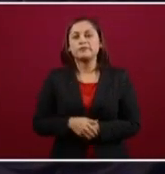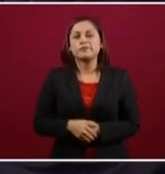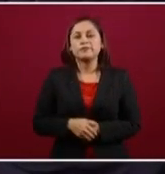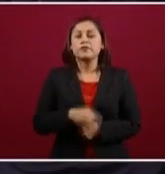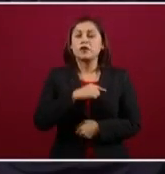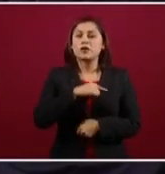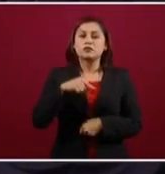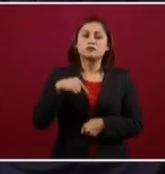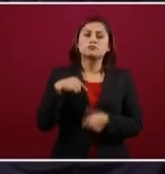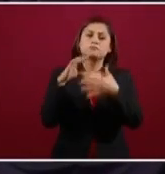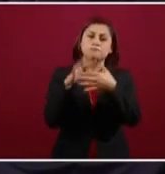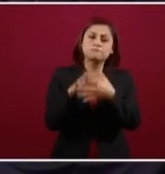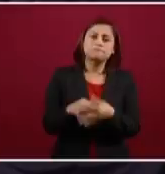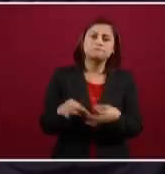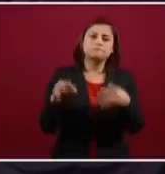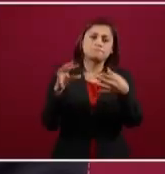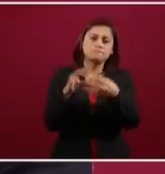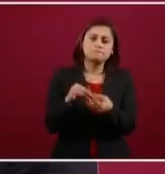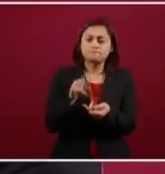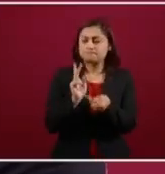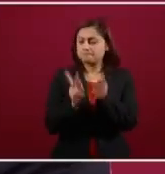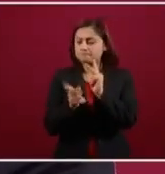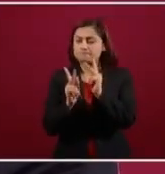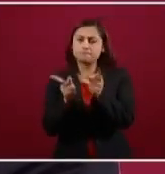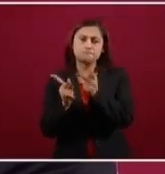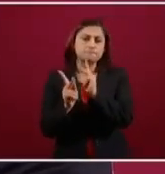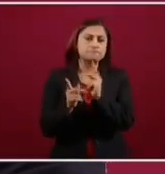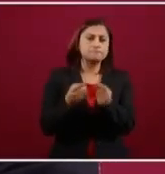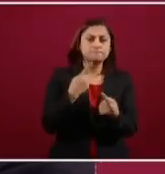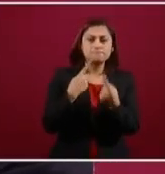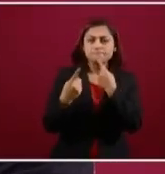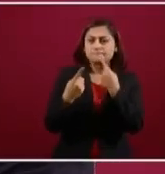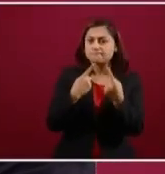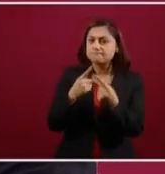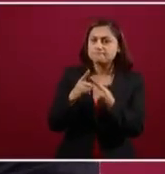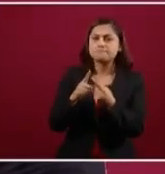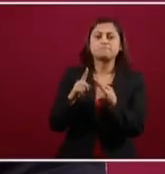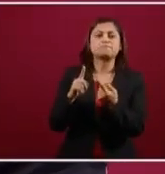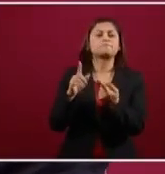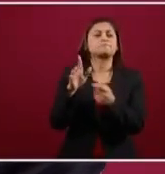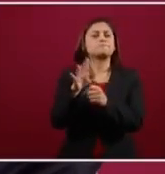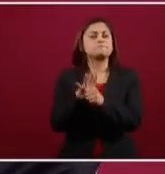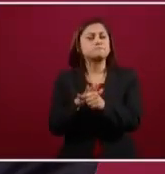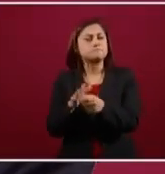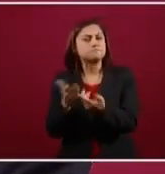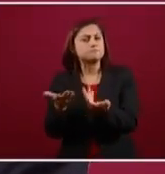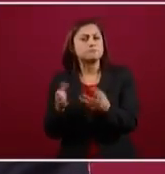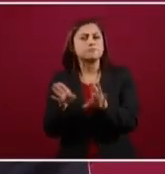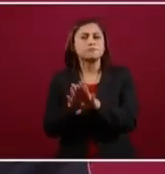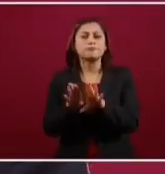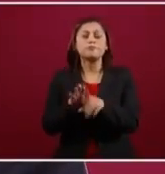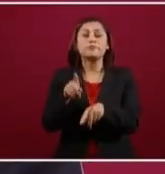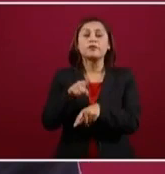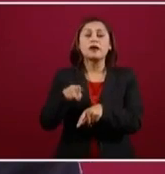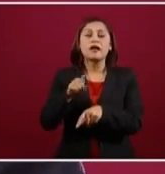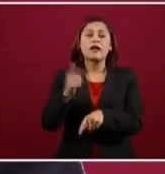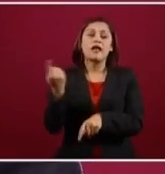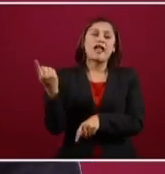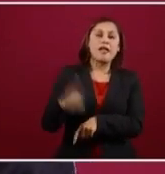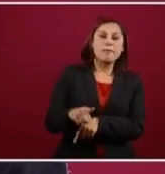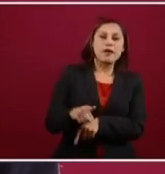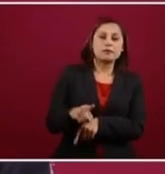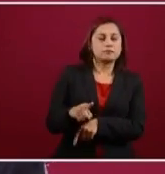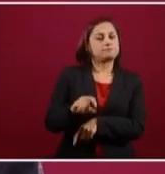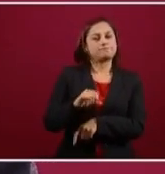convenciendo, persuadiendo, no imponiendo nada. Yo creo que se va